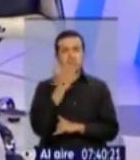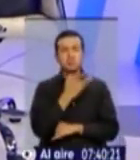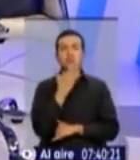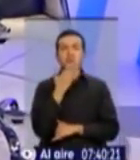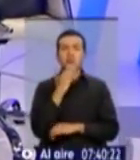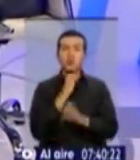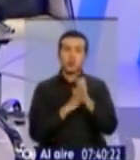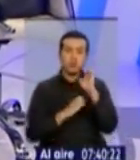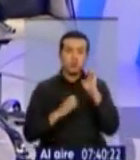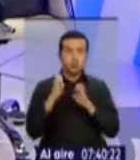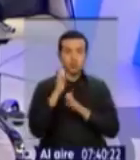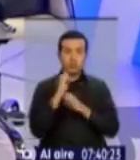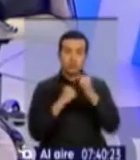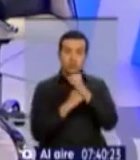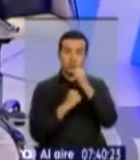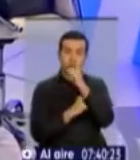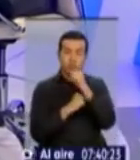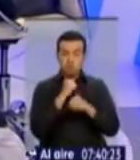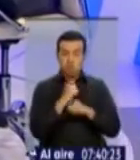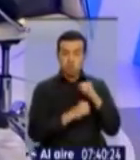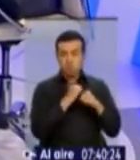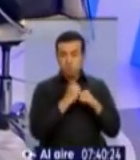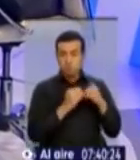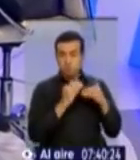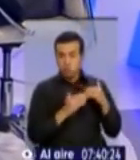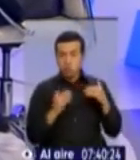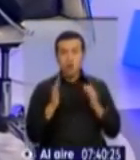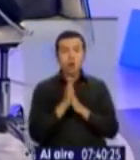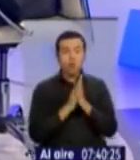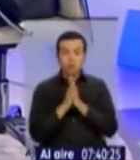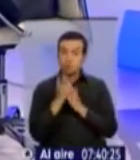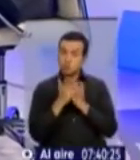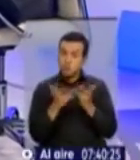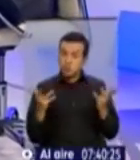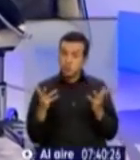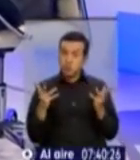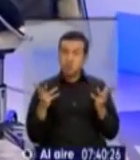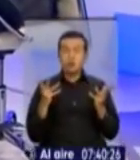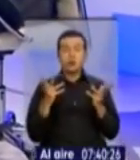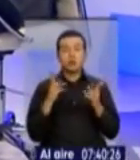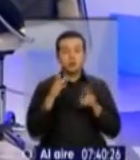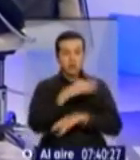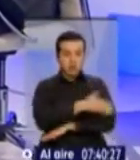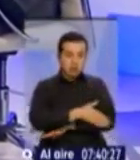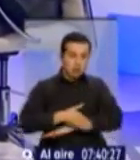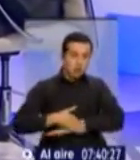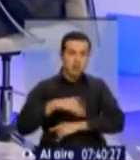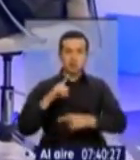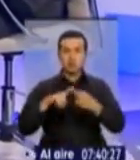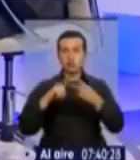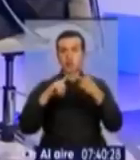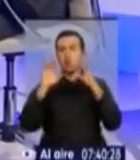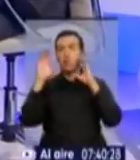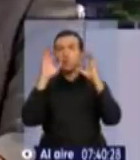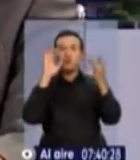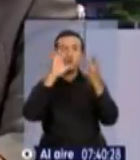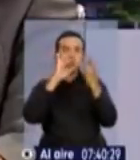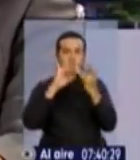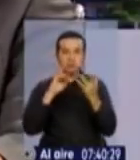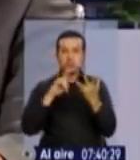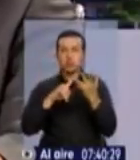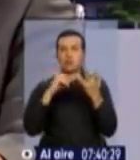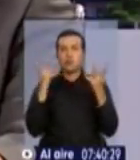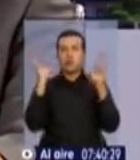sentado en el país de estos años tienen que aprovecharse para eso el sistema vial el sistema de telecomunicaciones la matriz energética